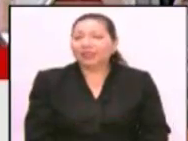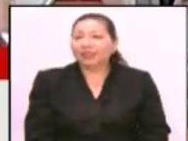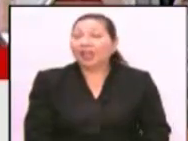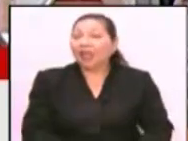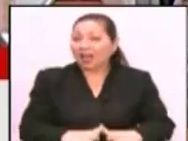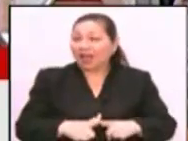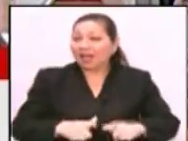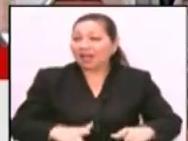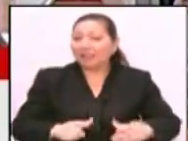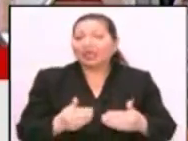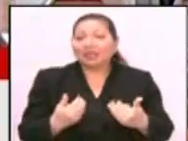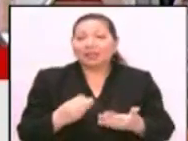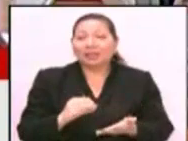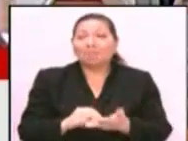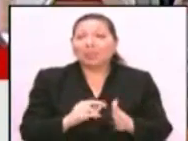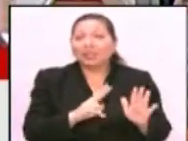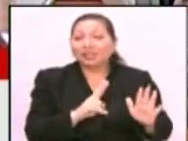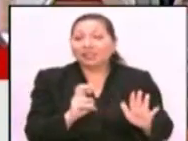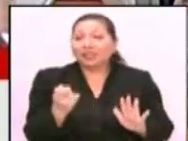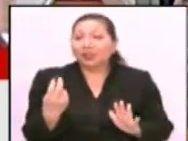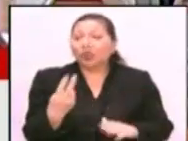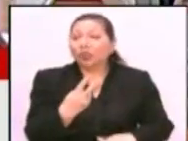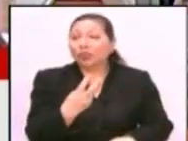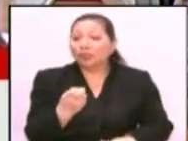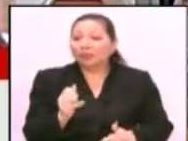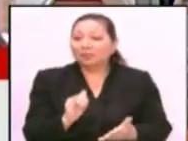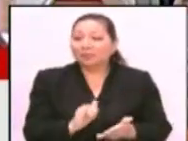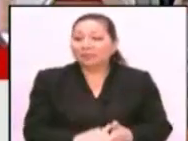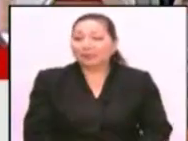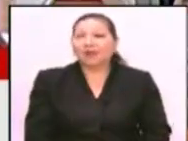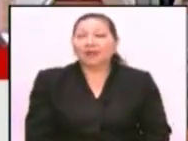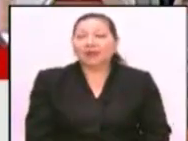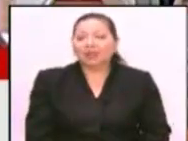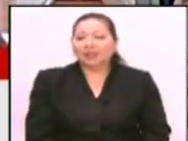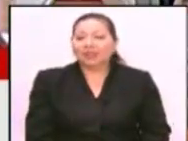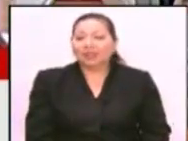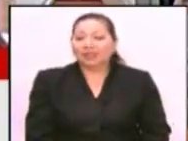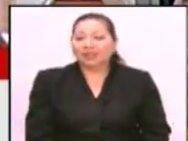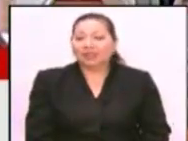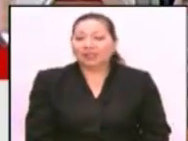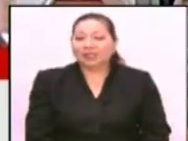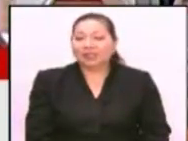aulas que tenemos y más de 770 docentes del Ministerio de Educación en los penales.